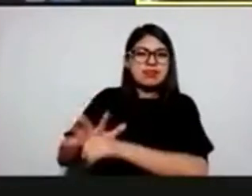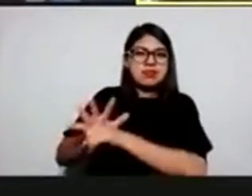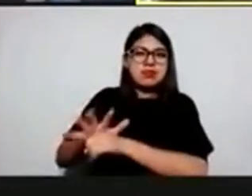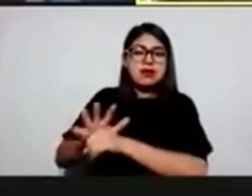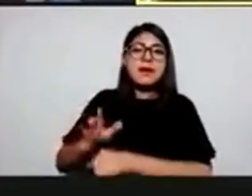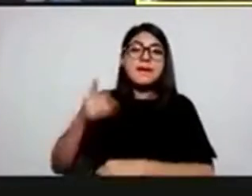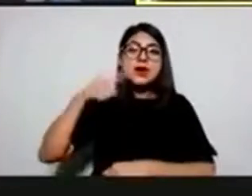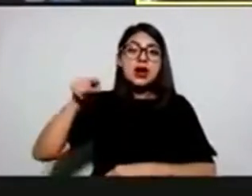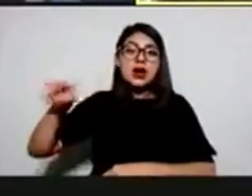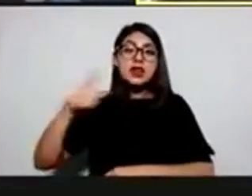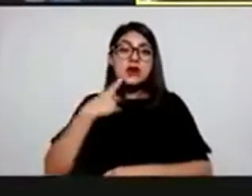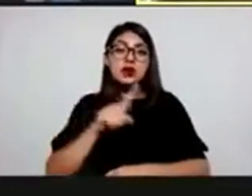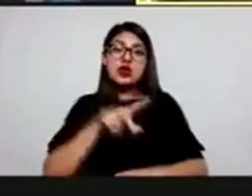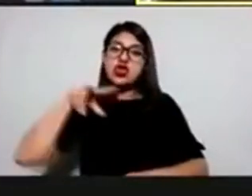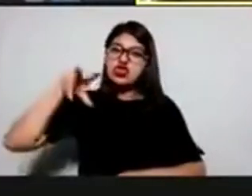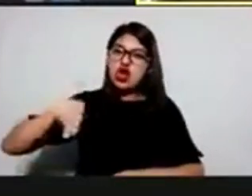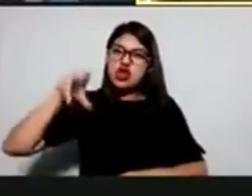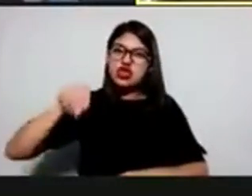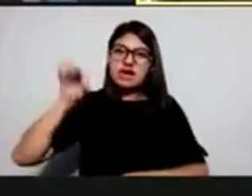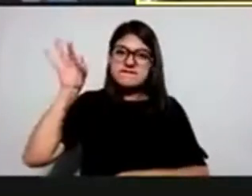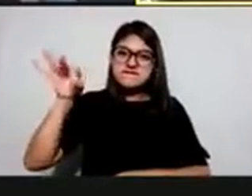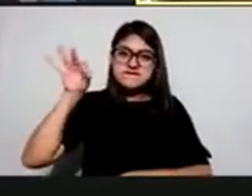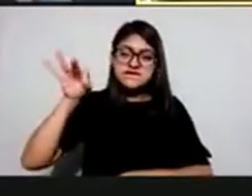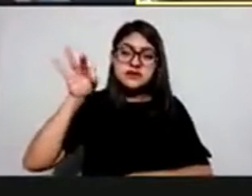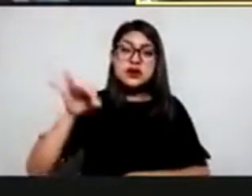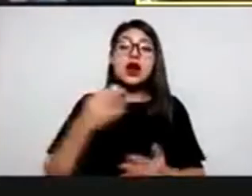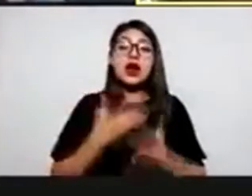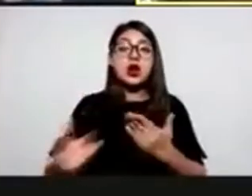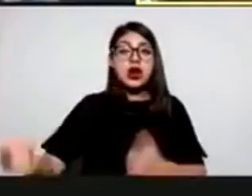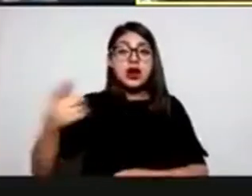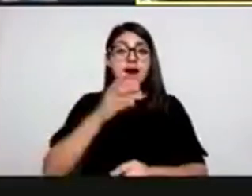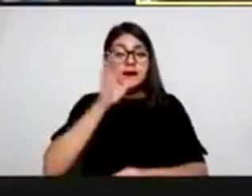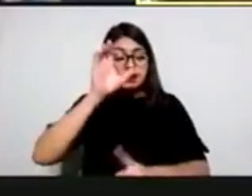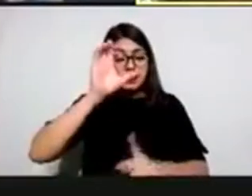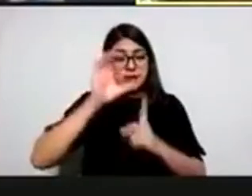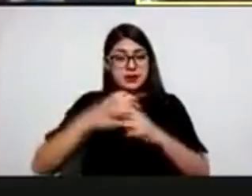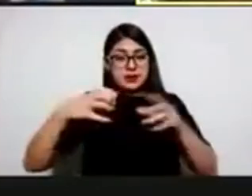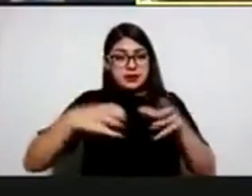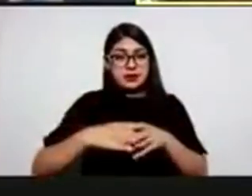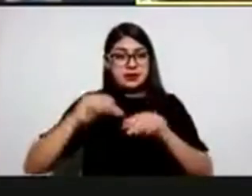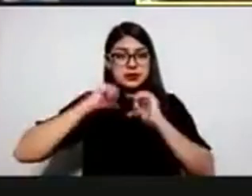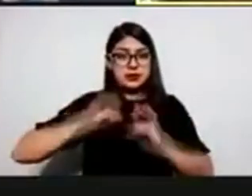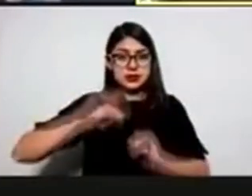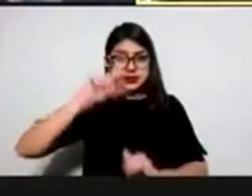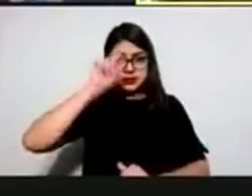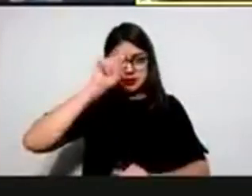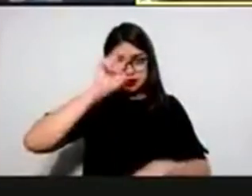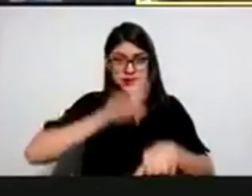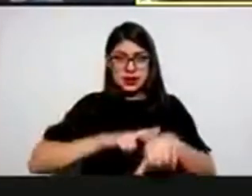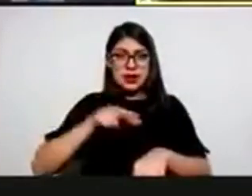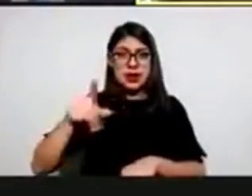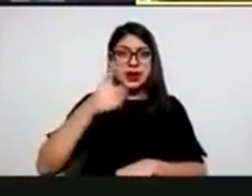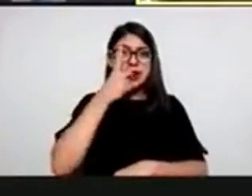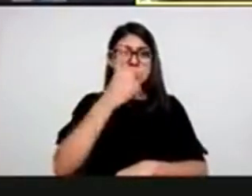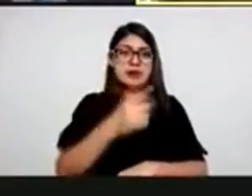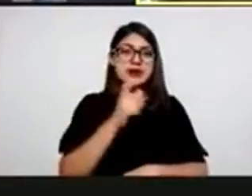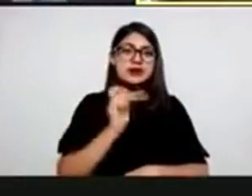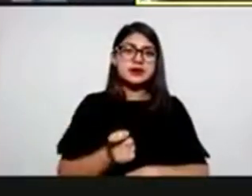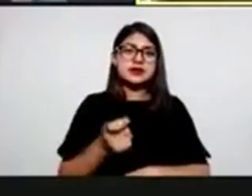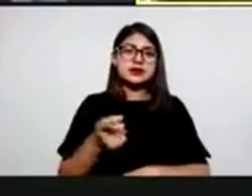denuncia. Además de que la consejera denunciante refirió que en diversas ocasiones se hizo uso de su apelativo